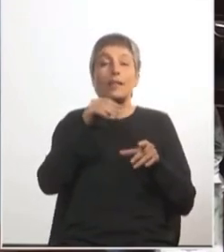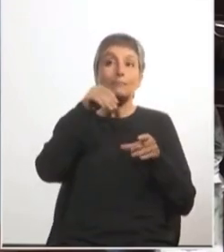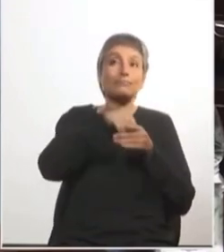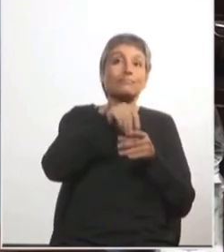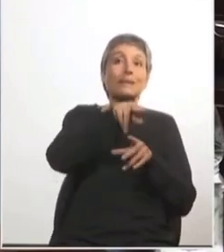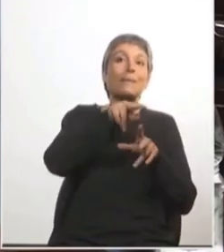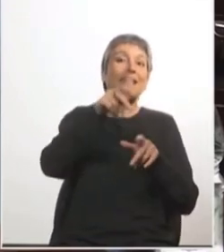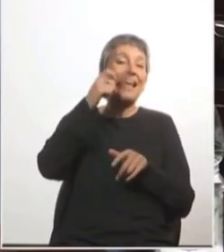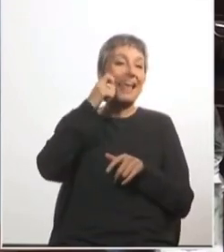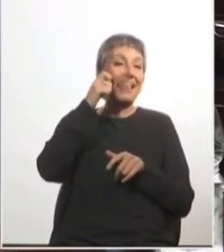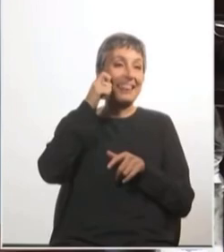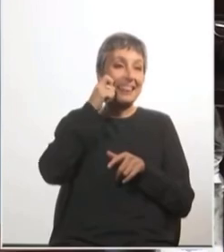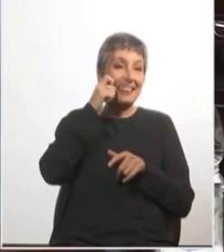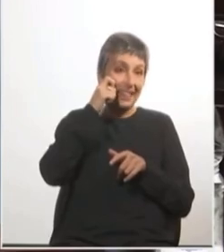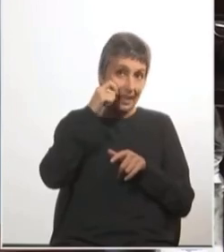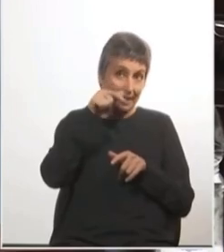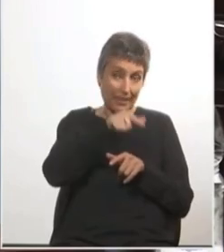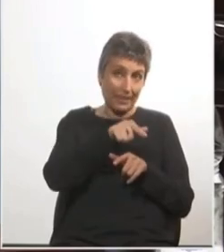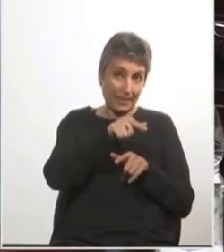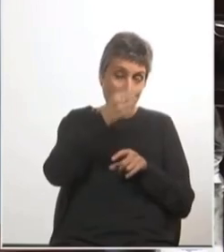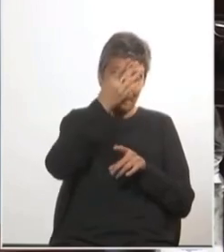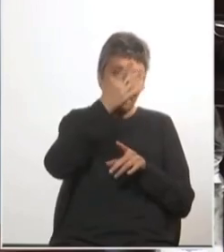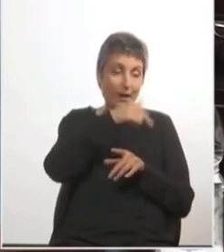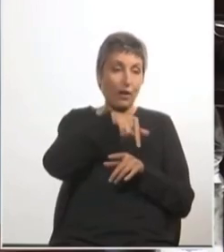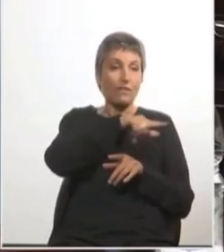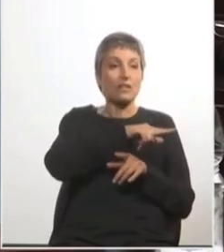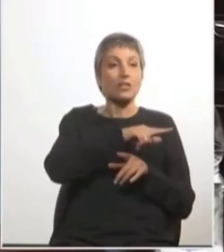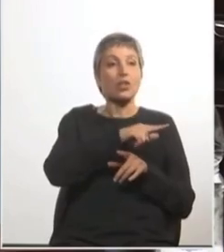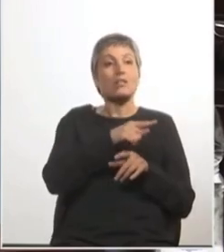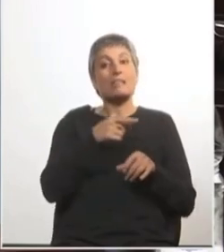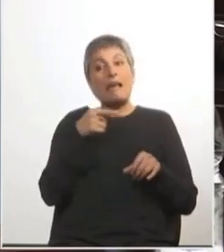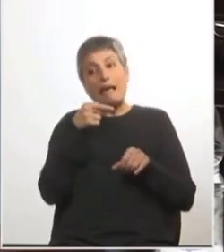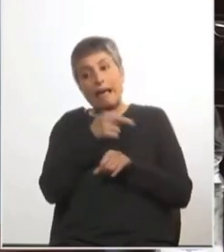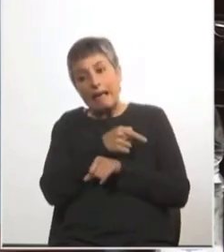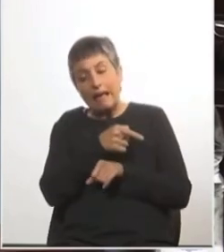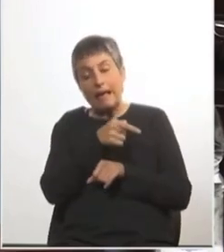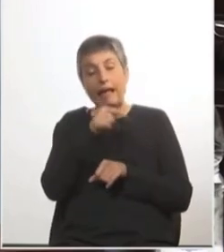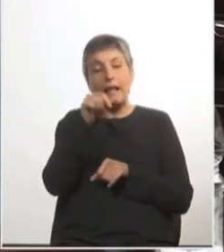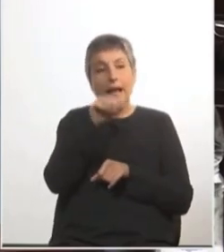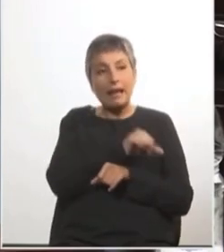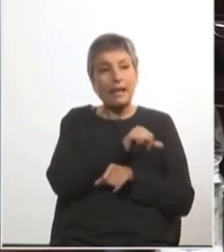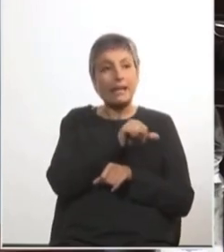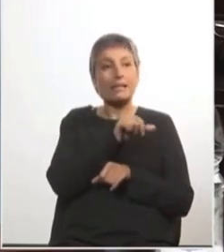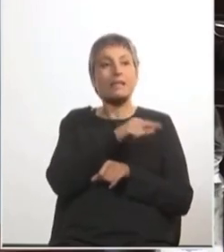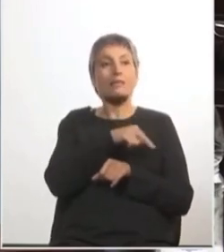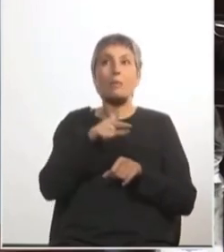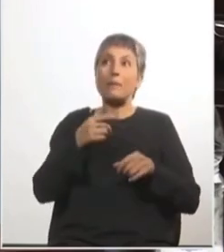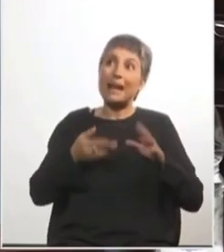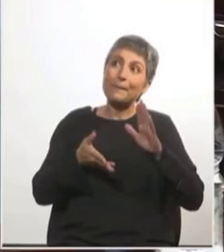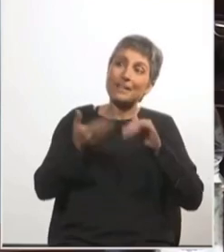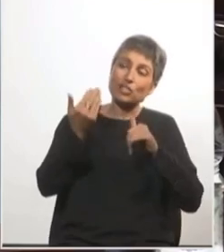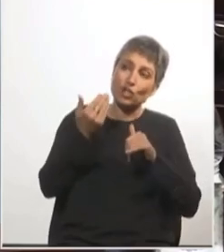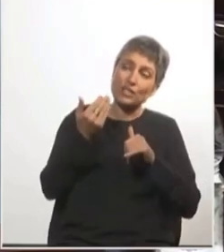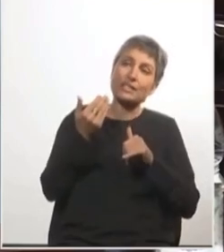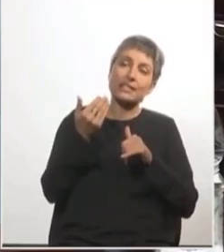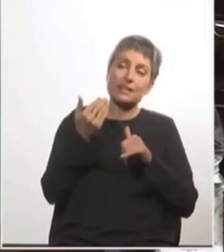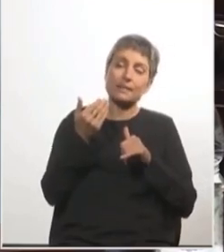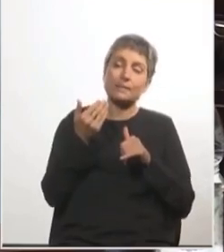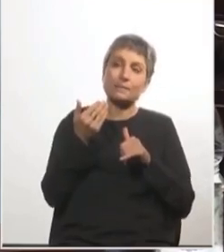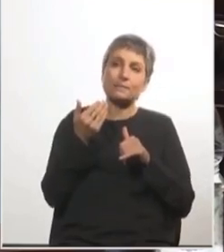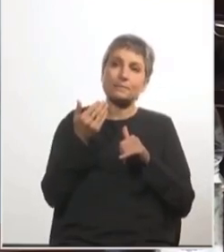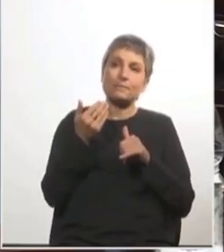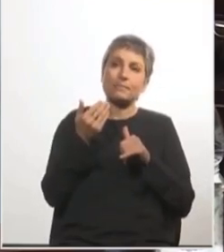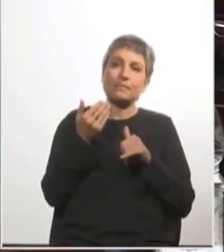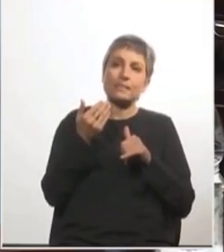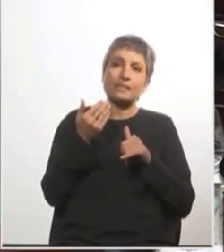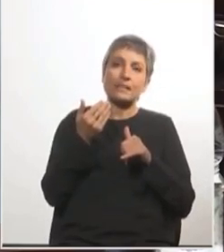de hecho, la oficialidad, perjudicando relativamente incluso a la inmensa mayoría de los